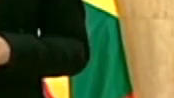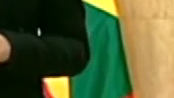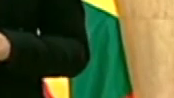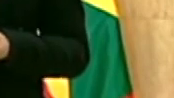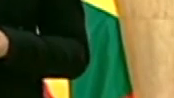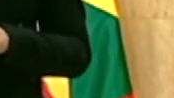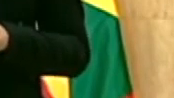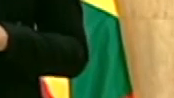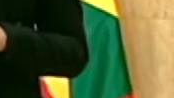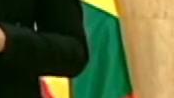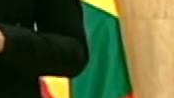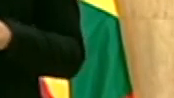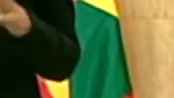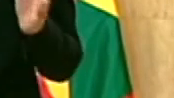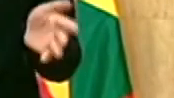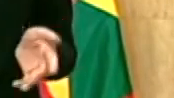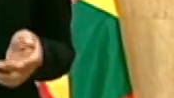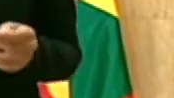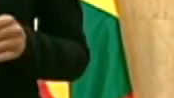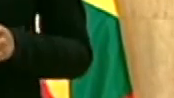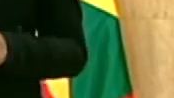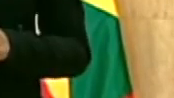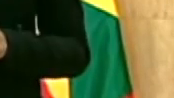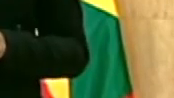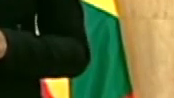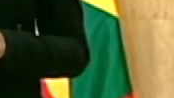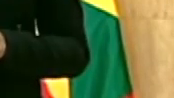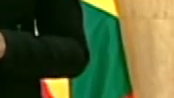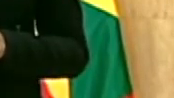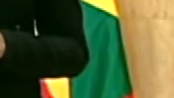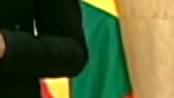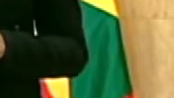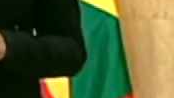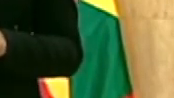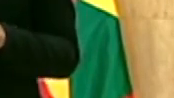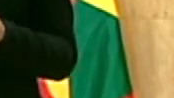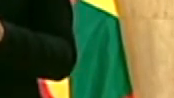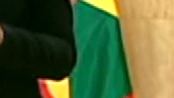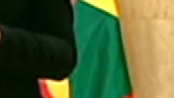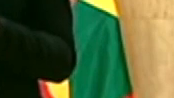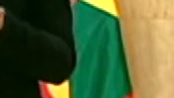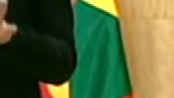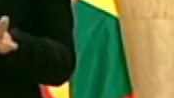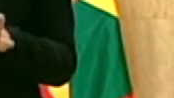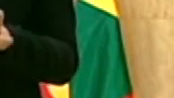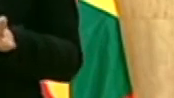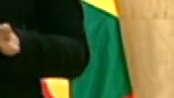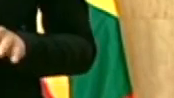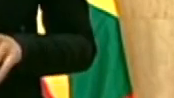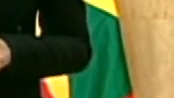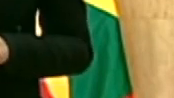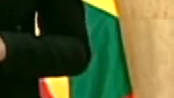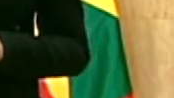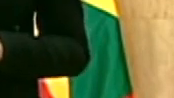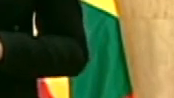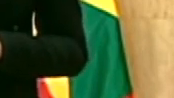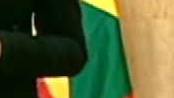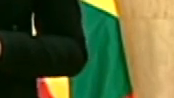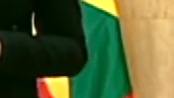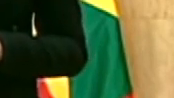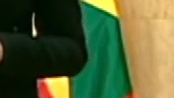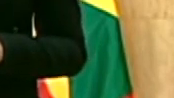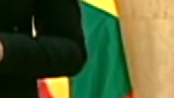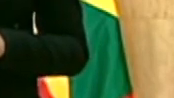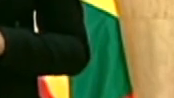y estrategias que permitan mitigar los efectos secundarios que ha dejado la pandemia del COVID-19 en la región. De inmediato vamos a